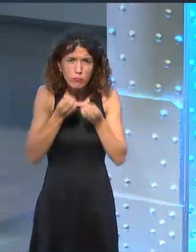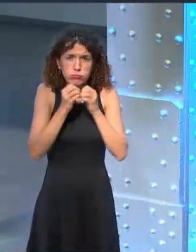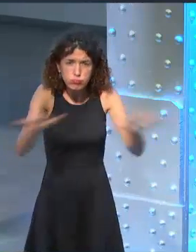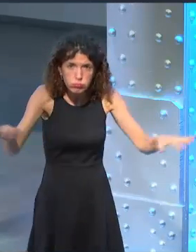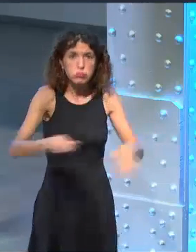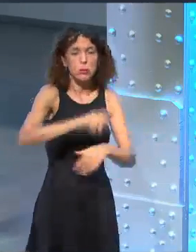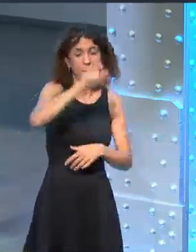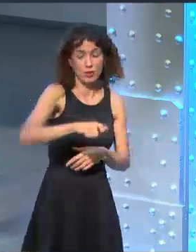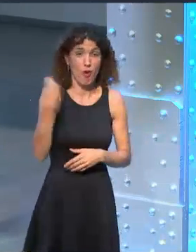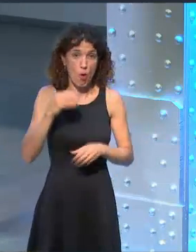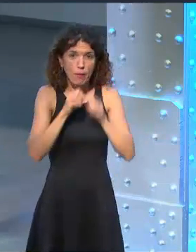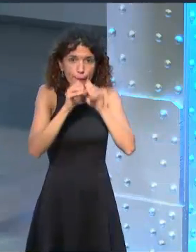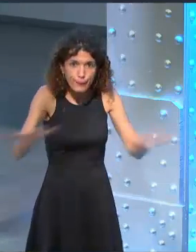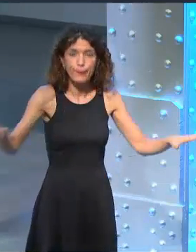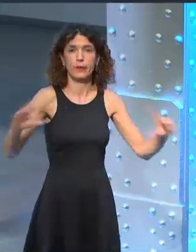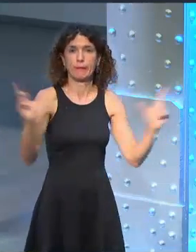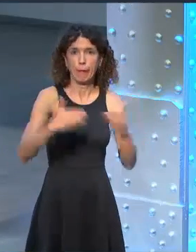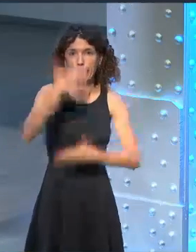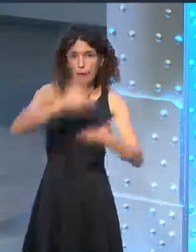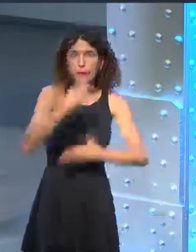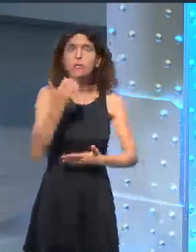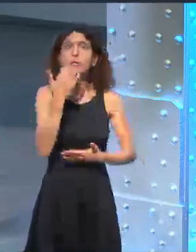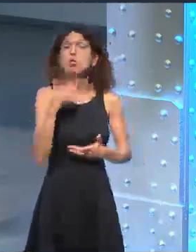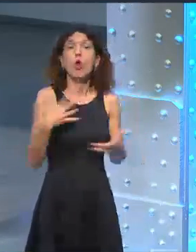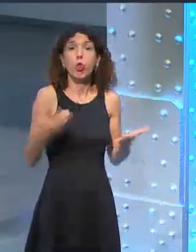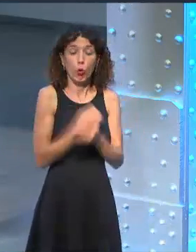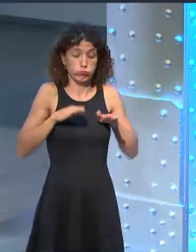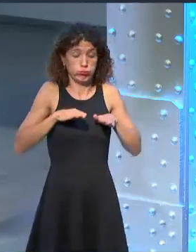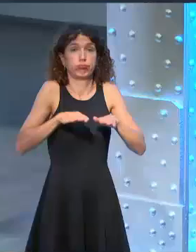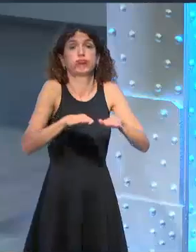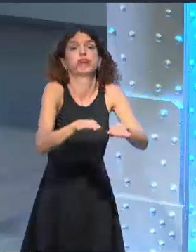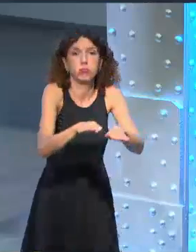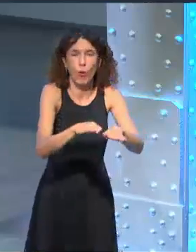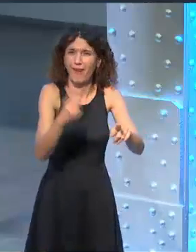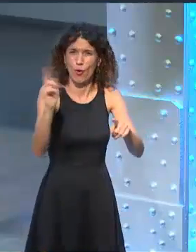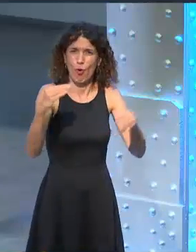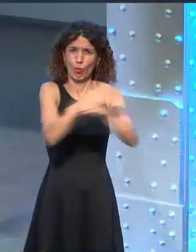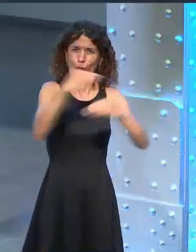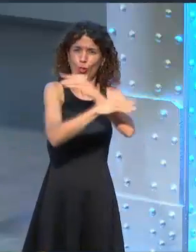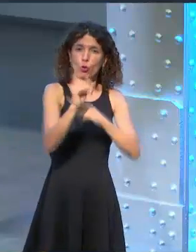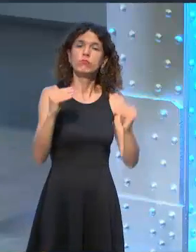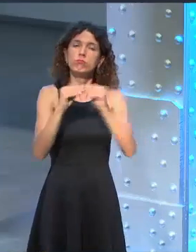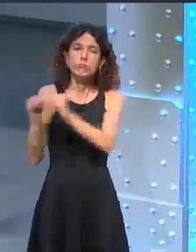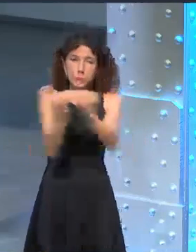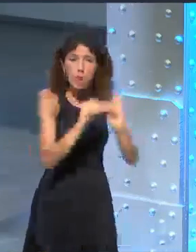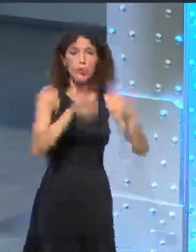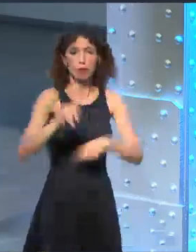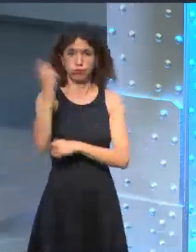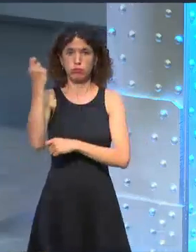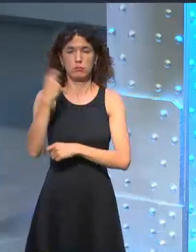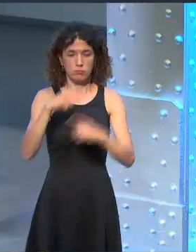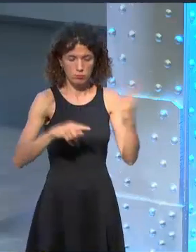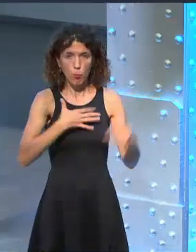las personas jóvenes. Si fuéramos todos en la misma línea y no fueran contradictorios, conseguiríamos muchas cosas. Lo que no puede ser es